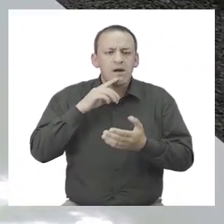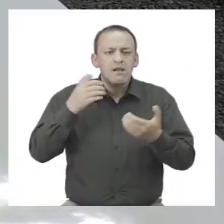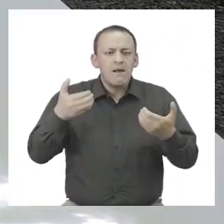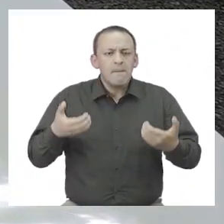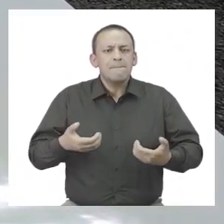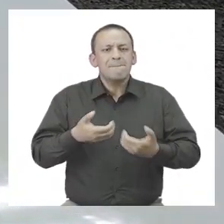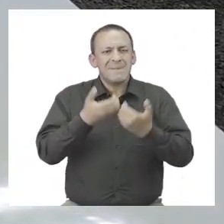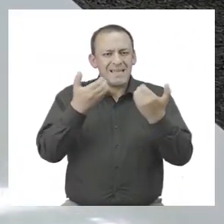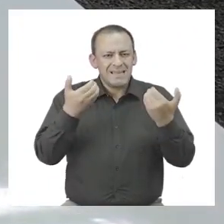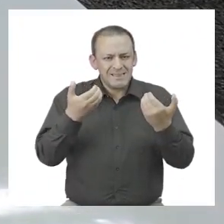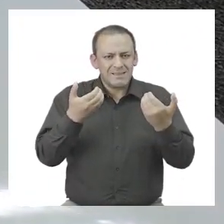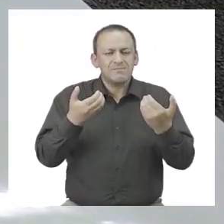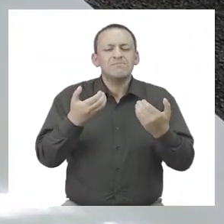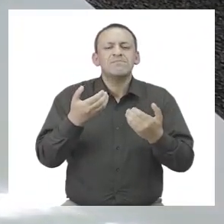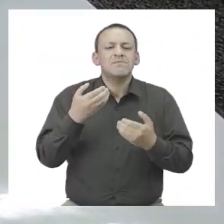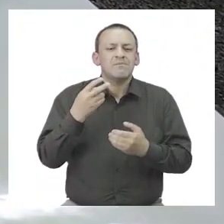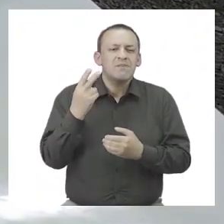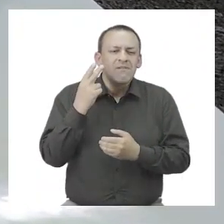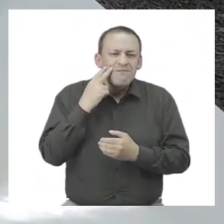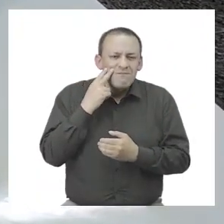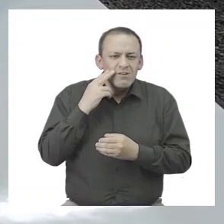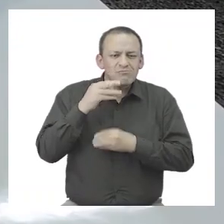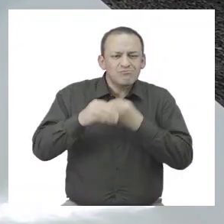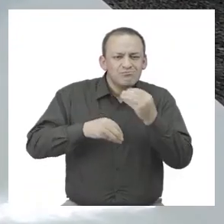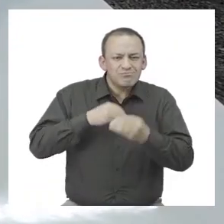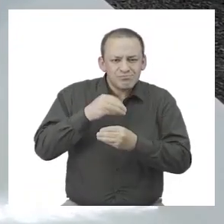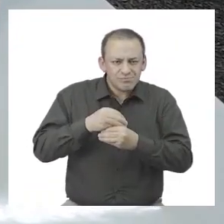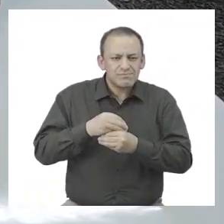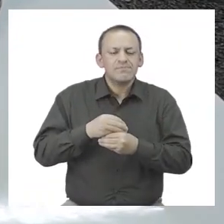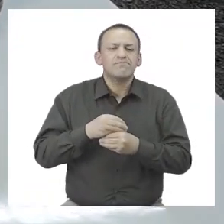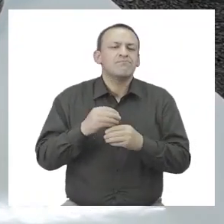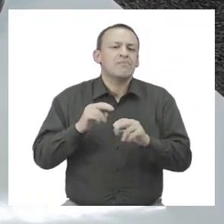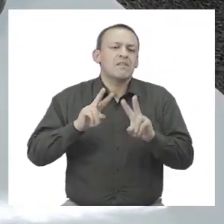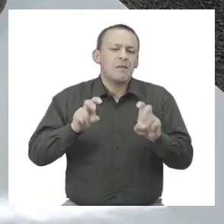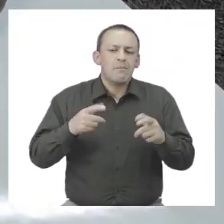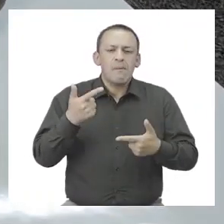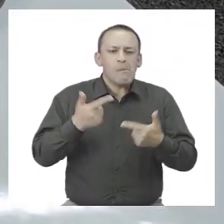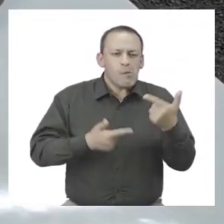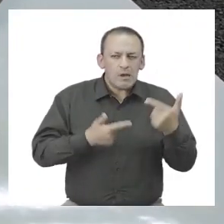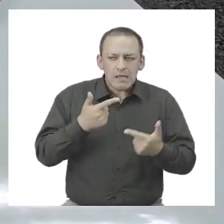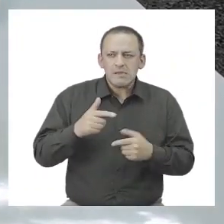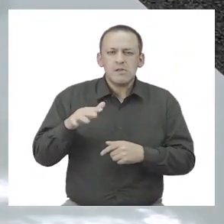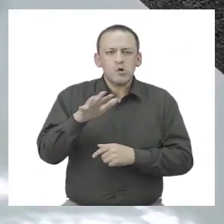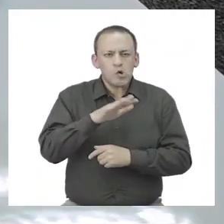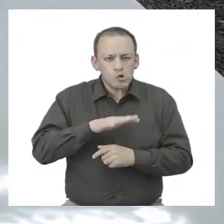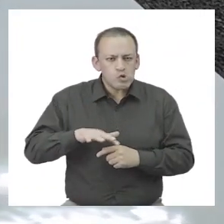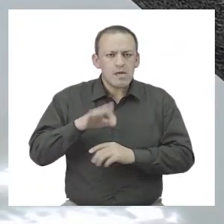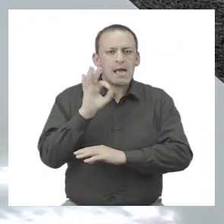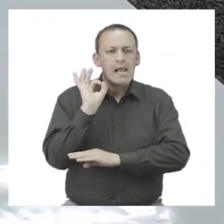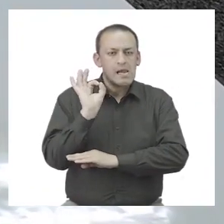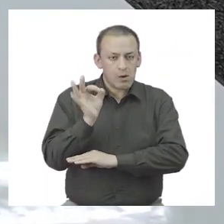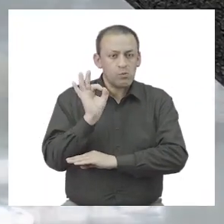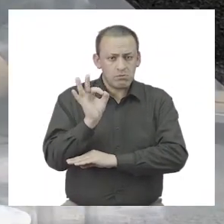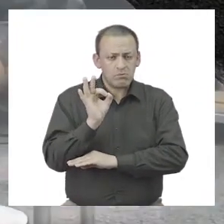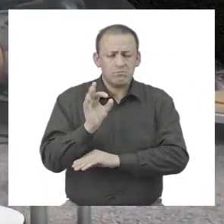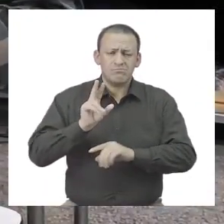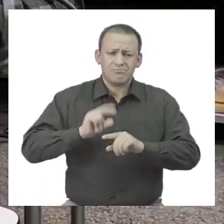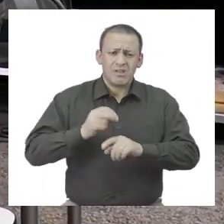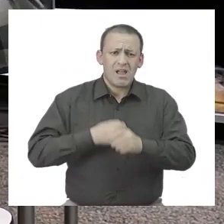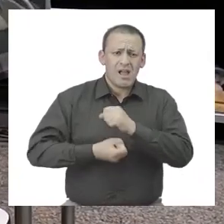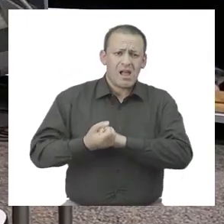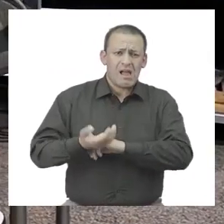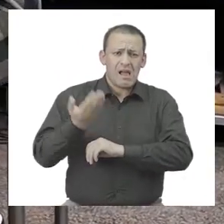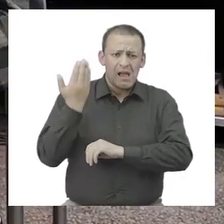brindis, sobre todo para servir chicha, que se usó mucho para ceremonias sociales, políticas, y se usó desde tiempo prehispánico